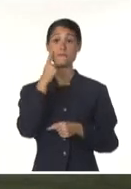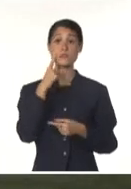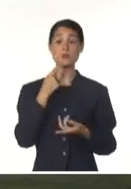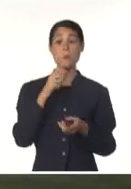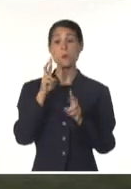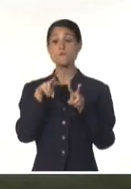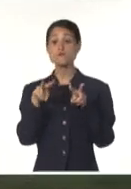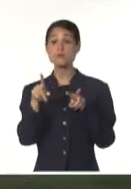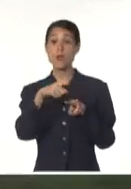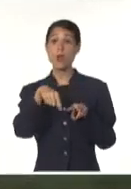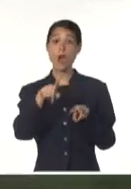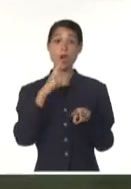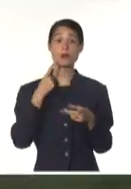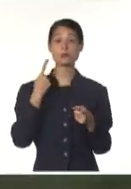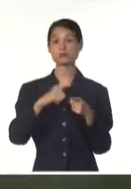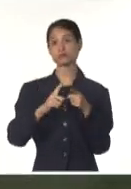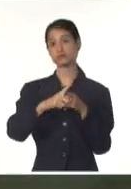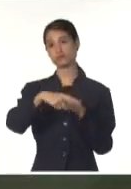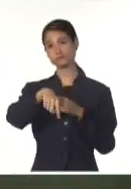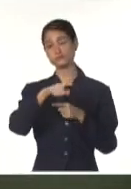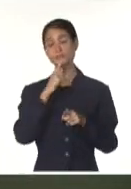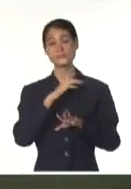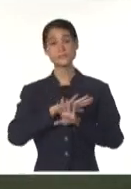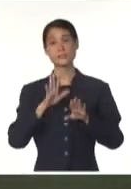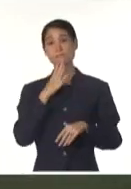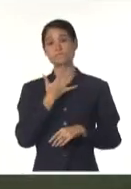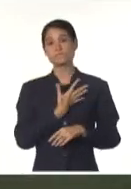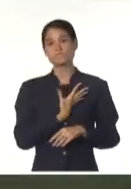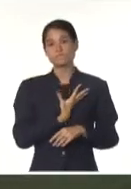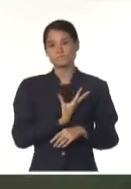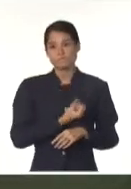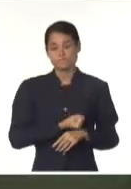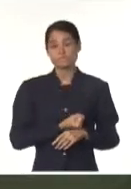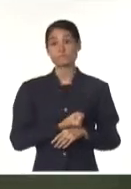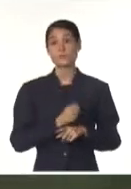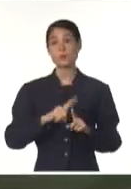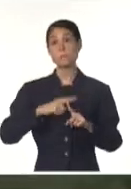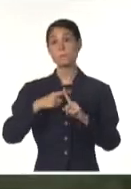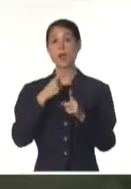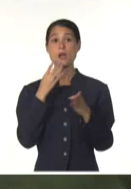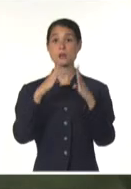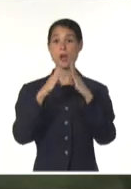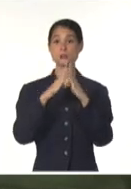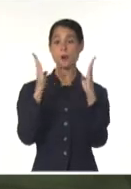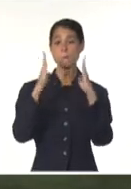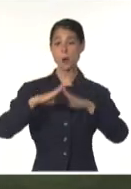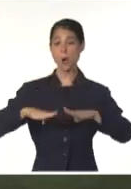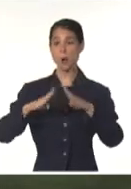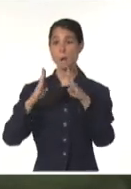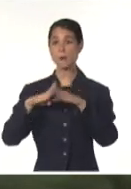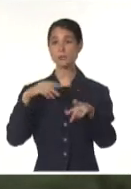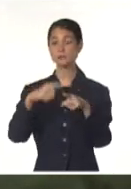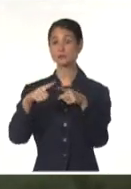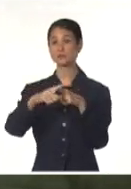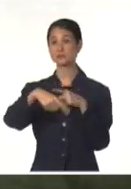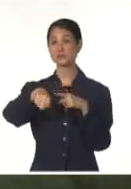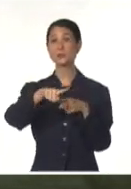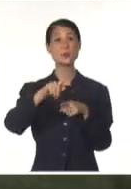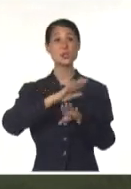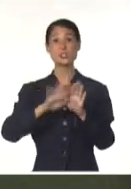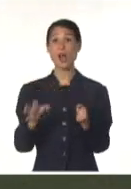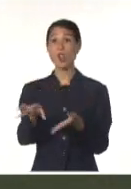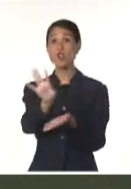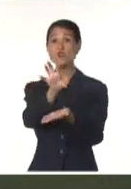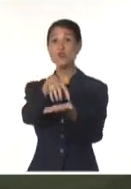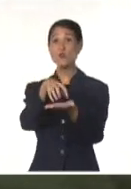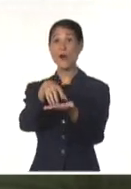población, de seguir evaluando los posibles daños, los impactos, porque hay zonas que están totalmente inundadas a las cuales todavía no